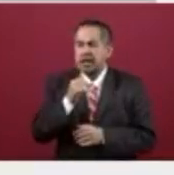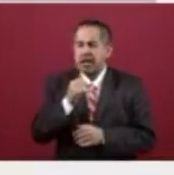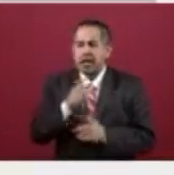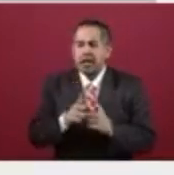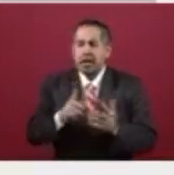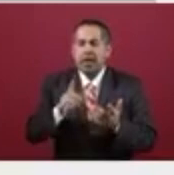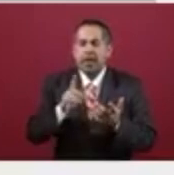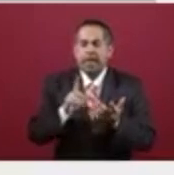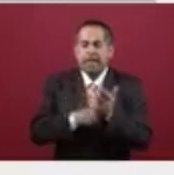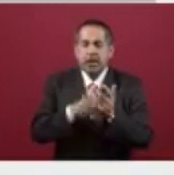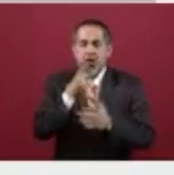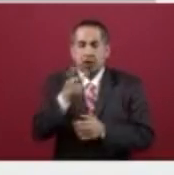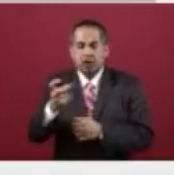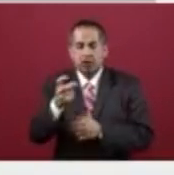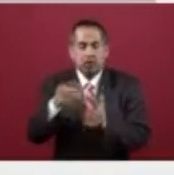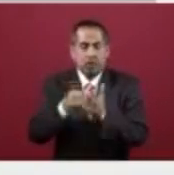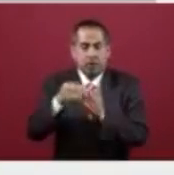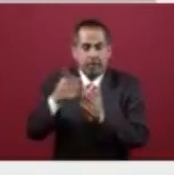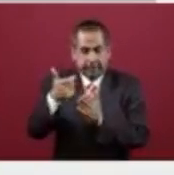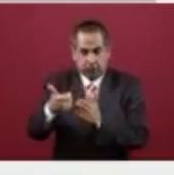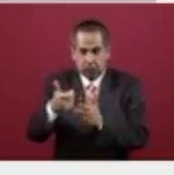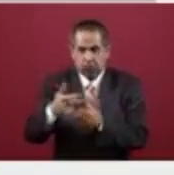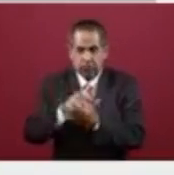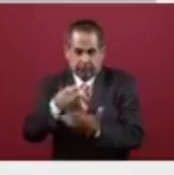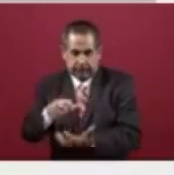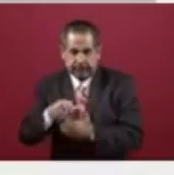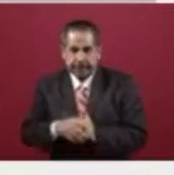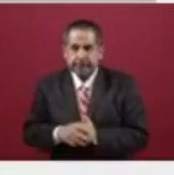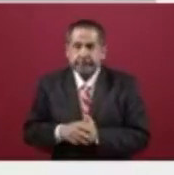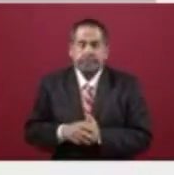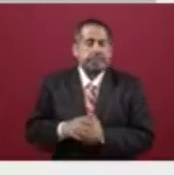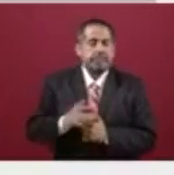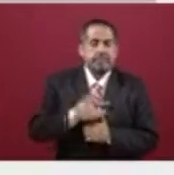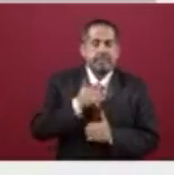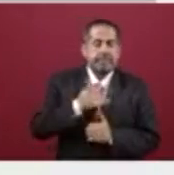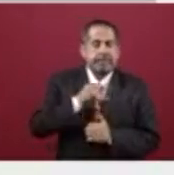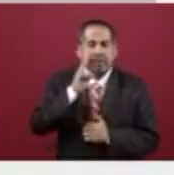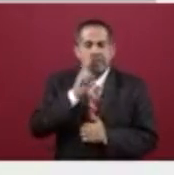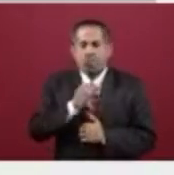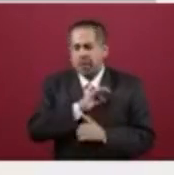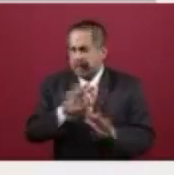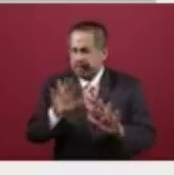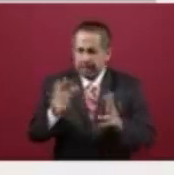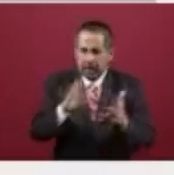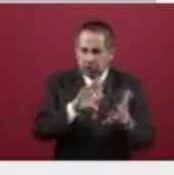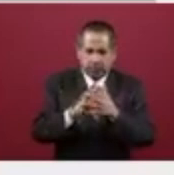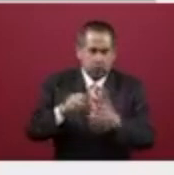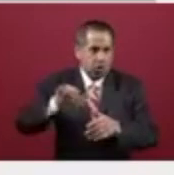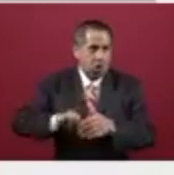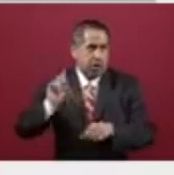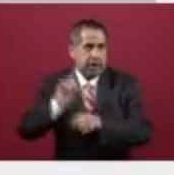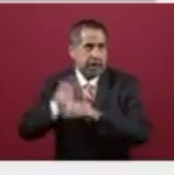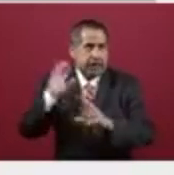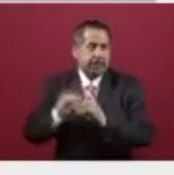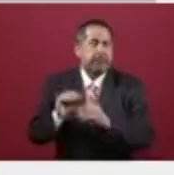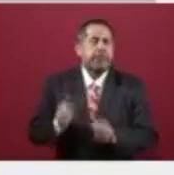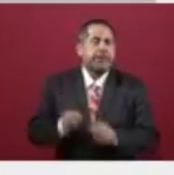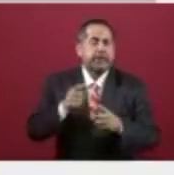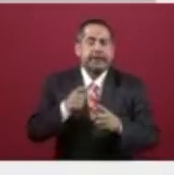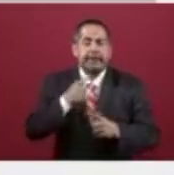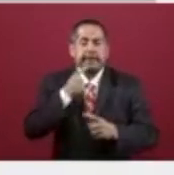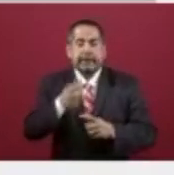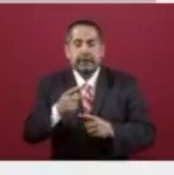1.200 millones de pesos, y el estimado más o menos al día de hoy